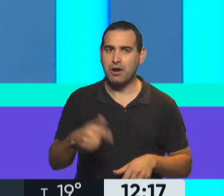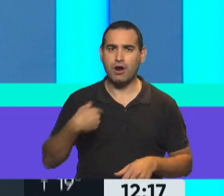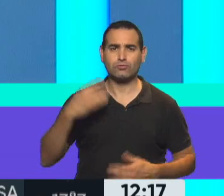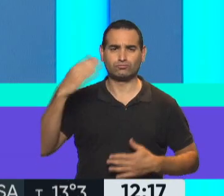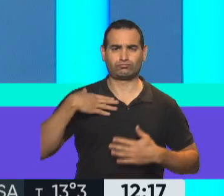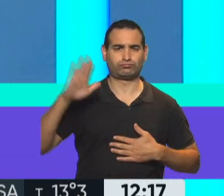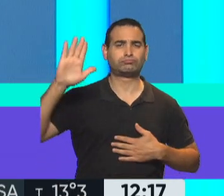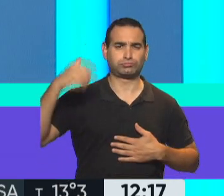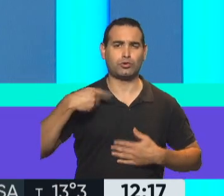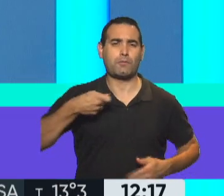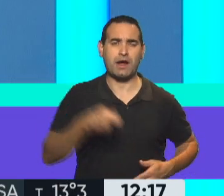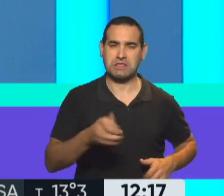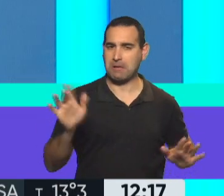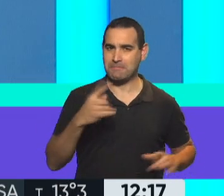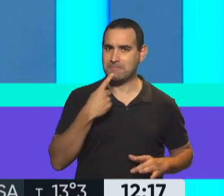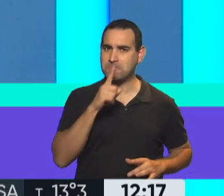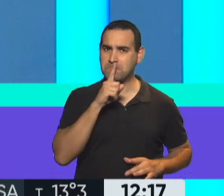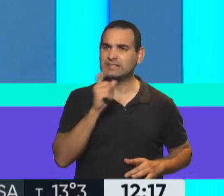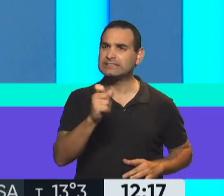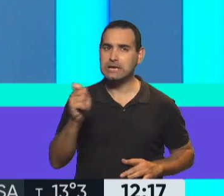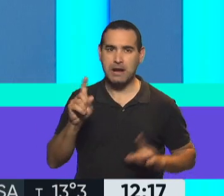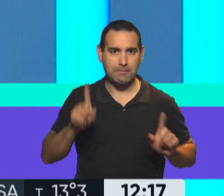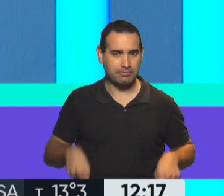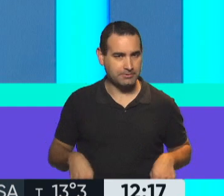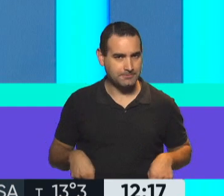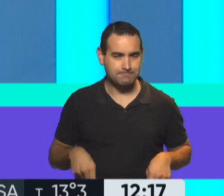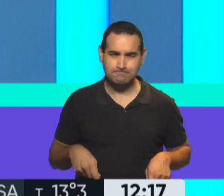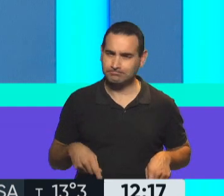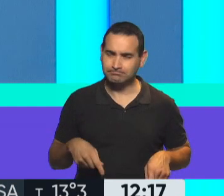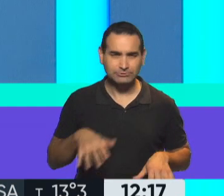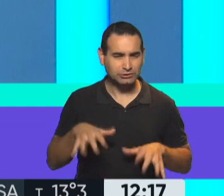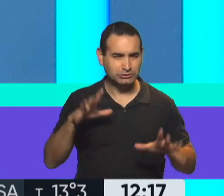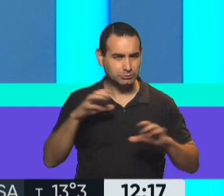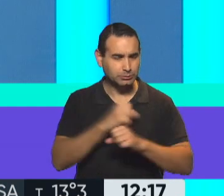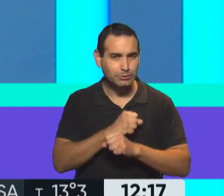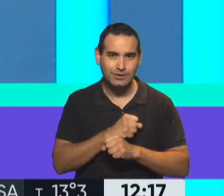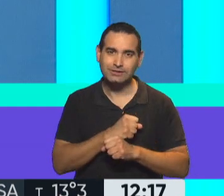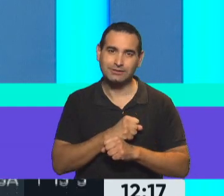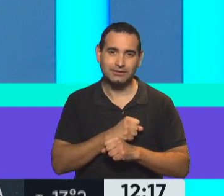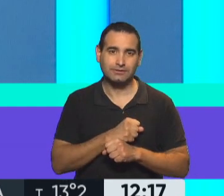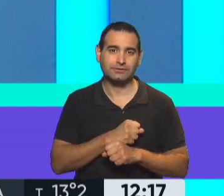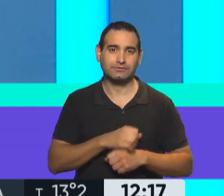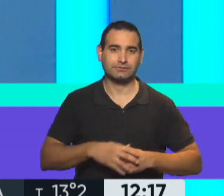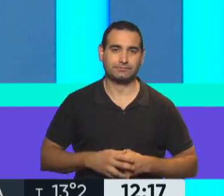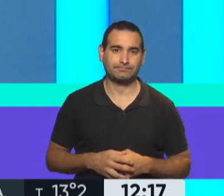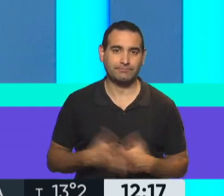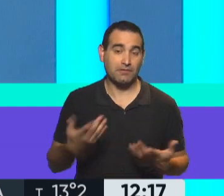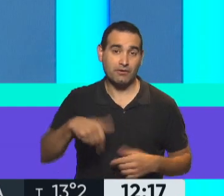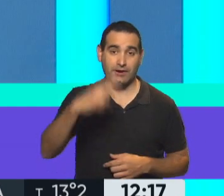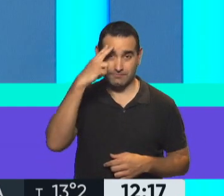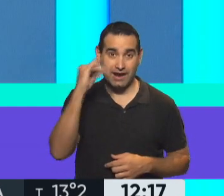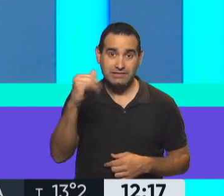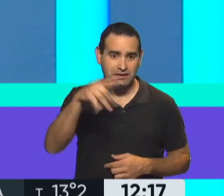tampoco se sabe exactamente dónde viene pero una situación absolutamente violenta y que deja una situación aparte de 6 sin reglas de